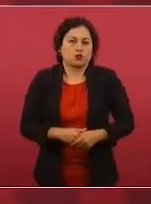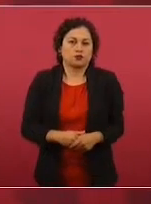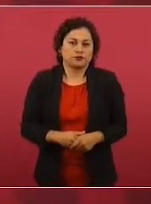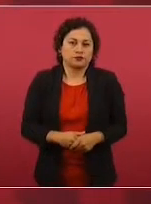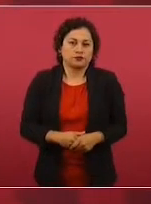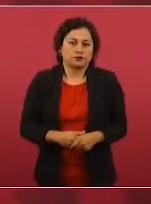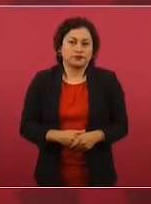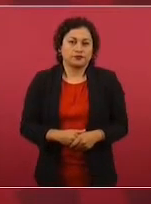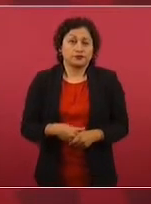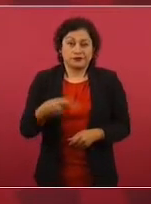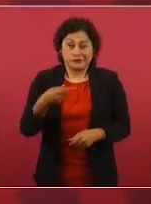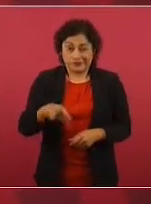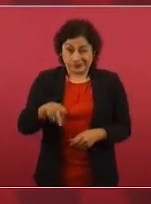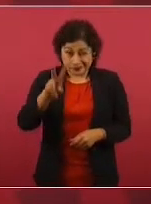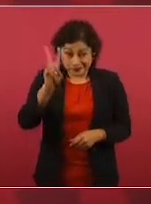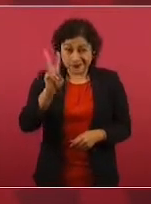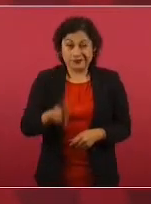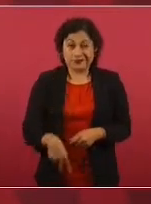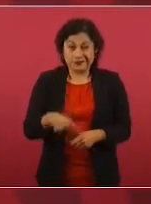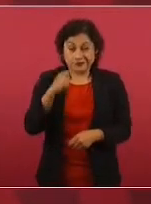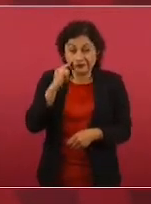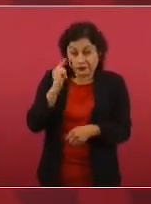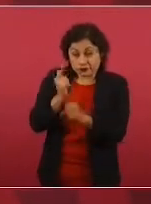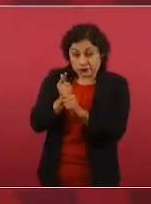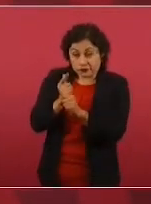pero son como para escribir libros